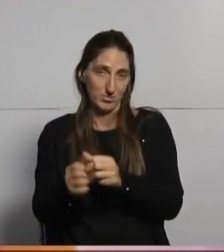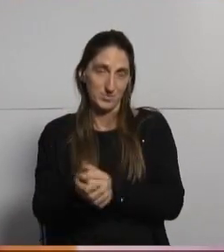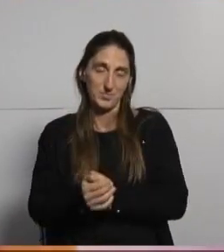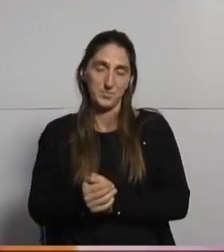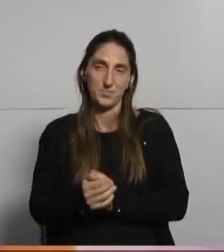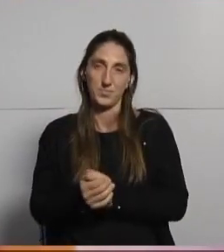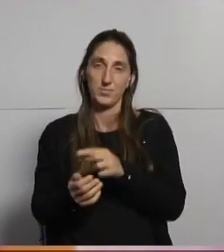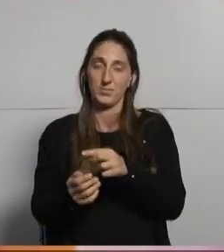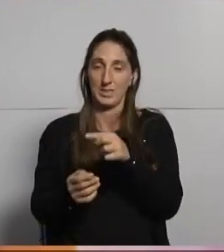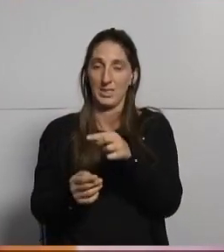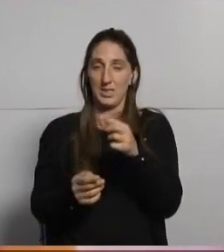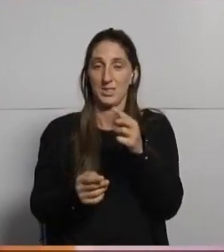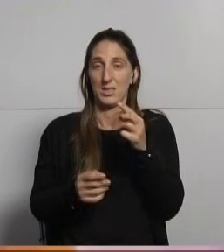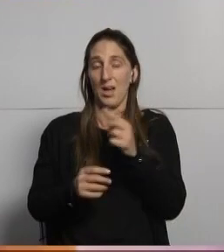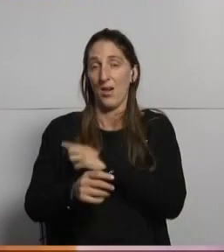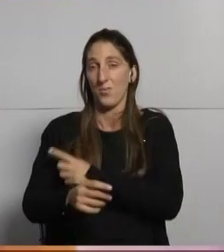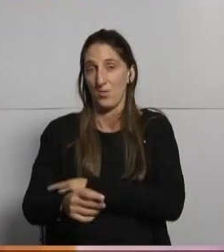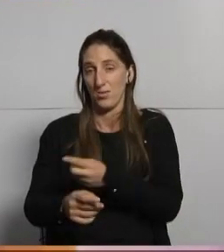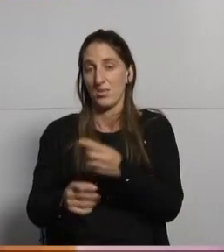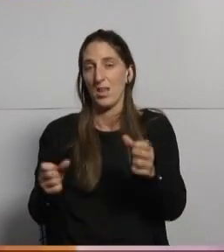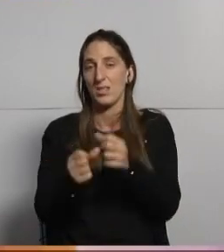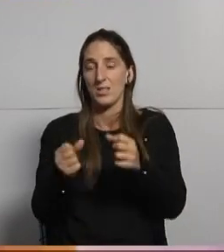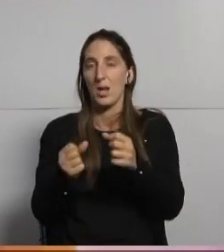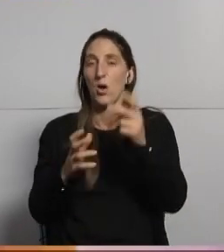y frente a estas fuerzas tienen que generar un plan de trabajo.